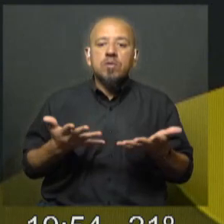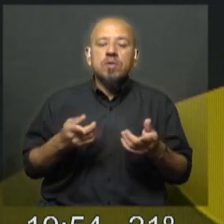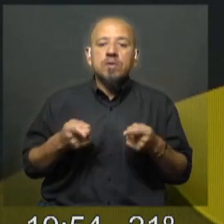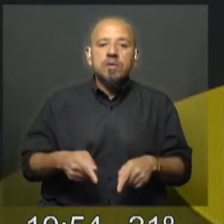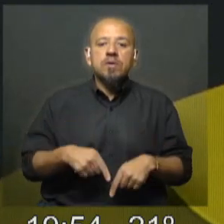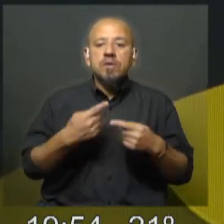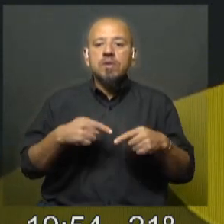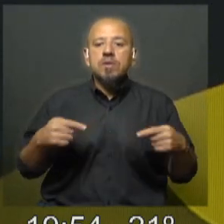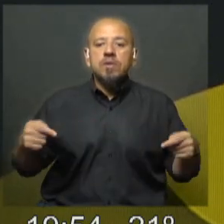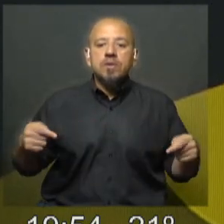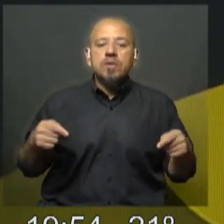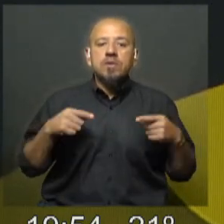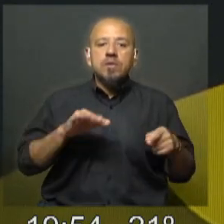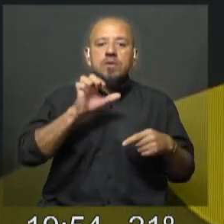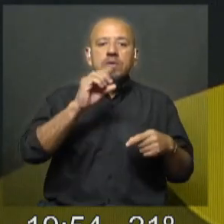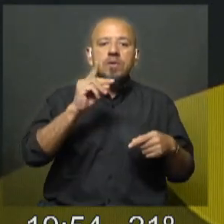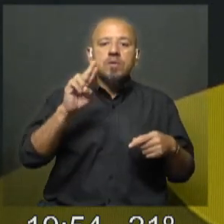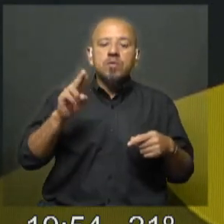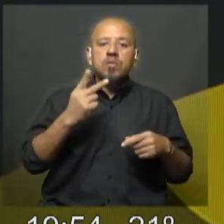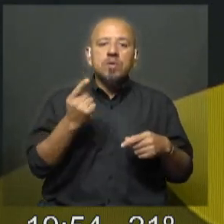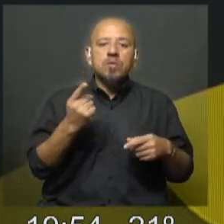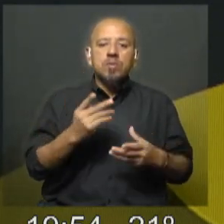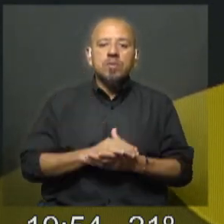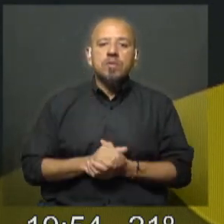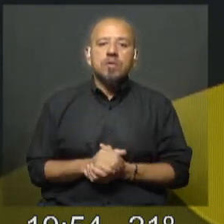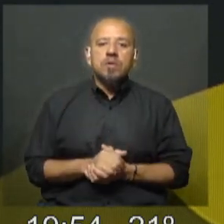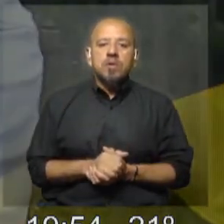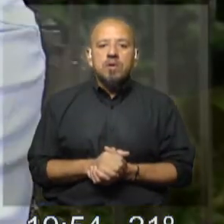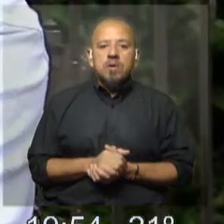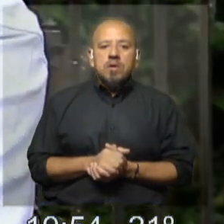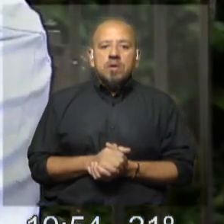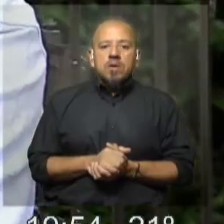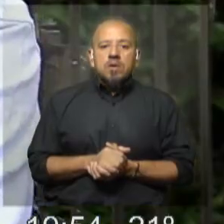están viendo o vieron desde EDUI 21 que faltan en esta transformación educativa.